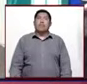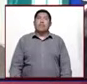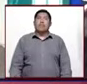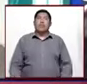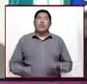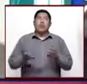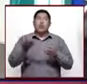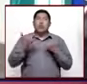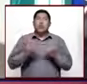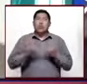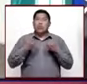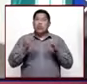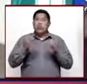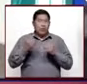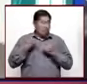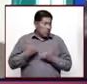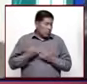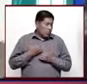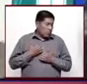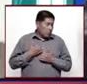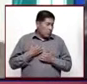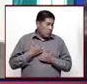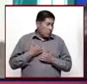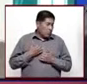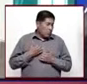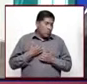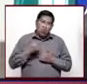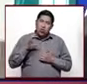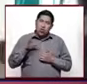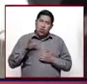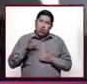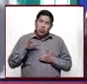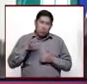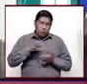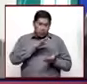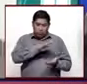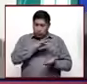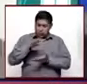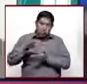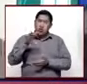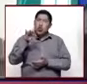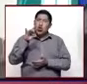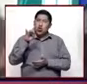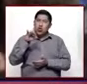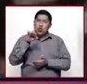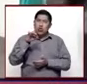¿Qué vendió hoy día? Hoy día, por ejemplo, me dan a mí 8 ejemplares de La Razón.